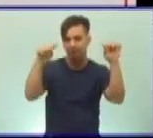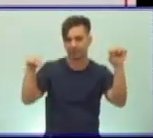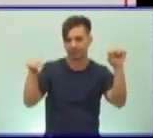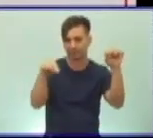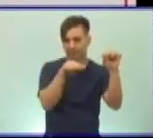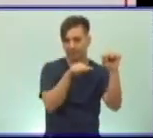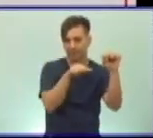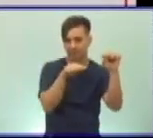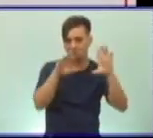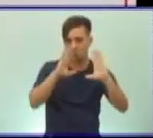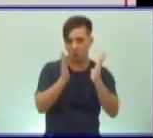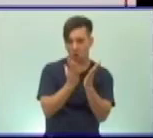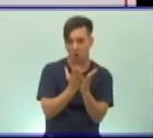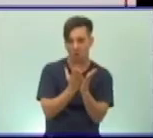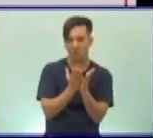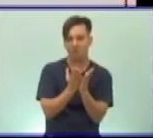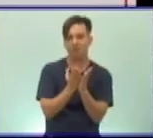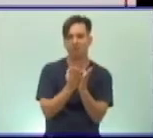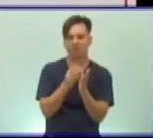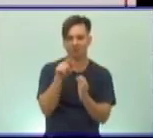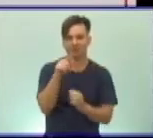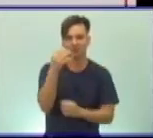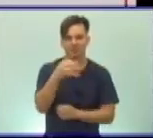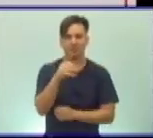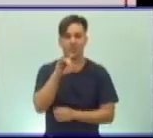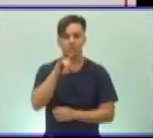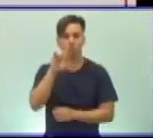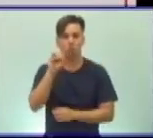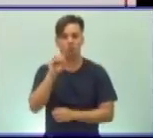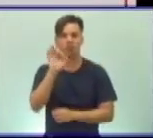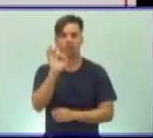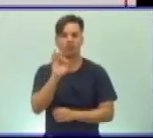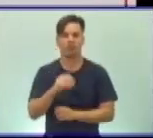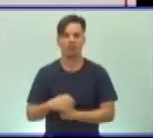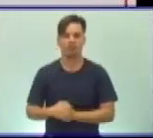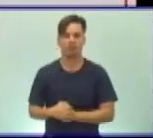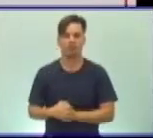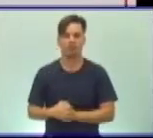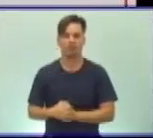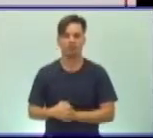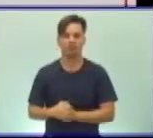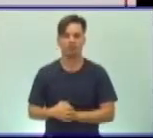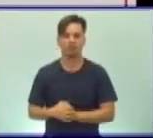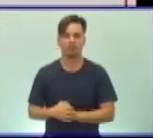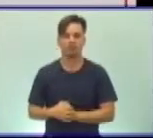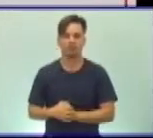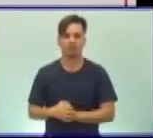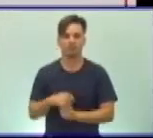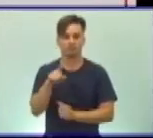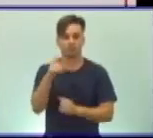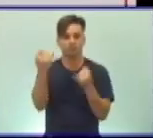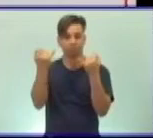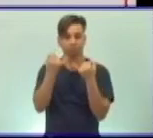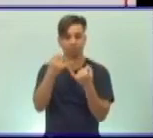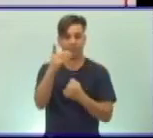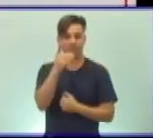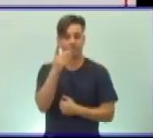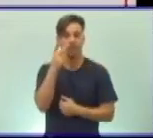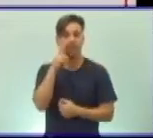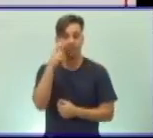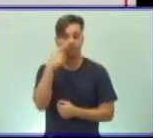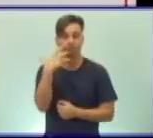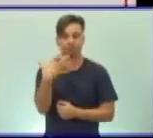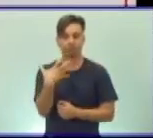AEFC. Por tanto, estamos en presencia de tener que determinar la altura de